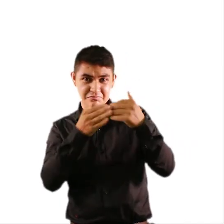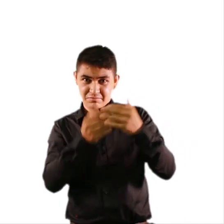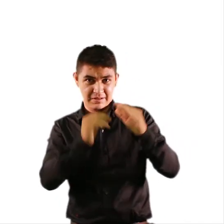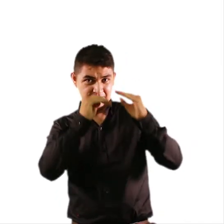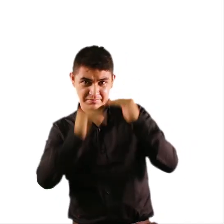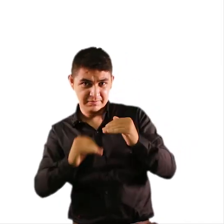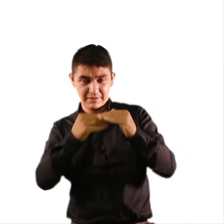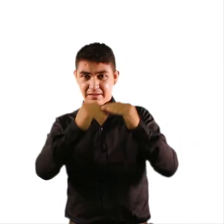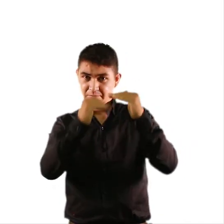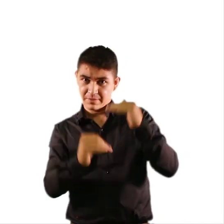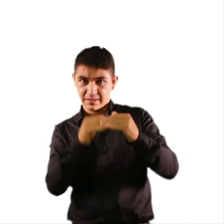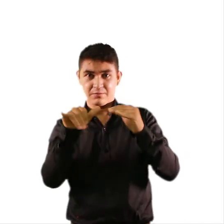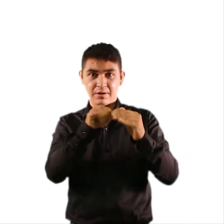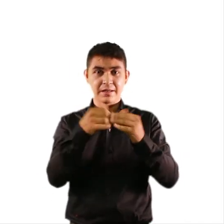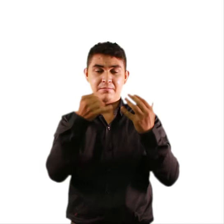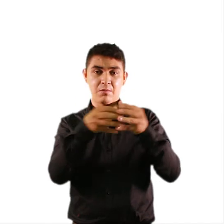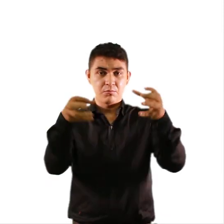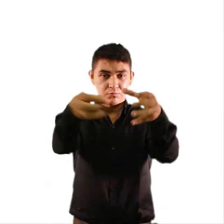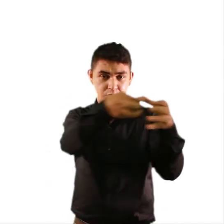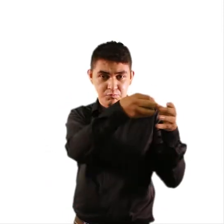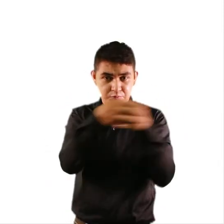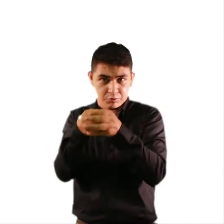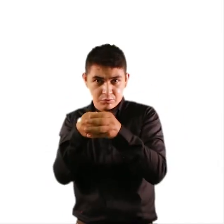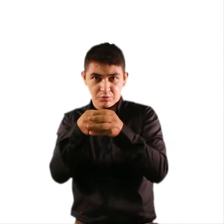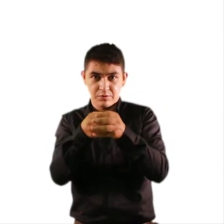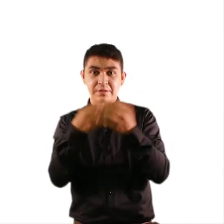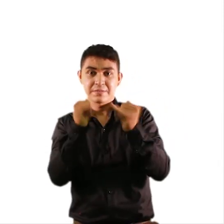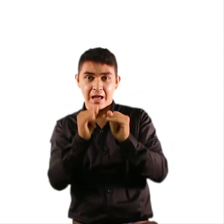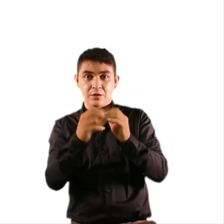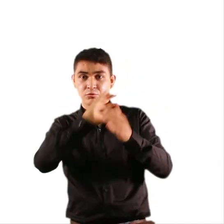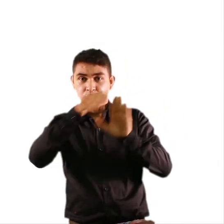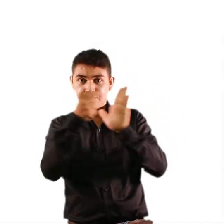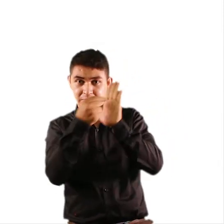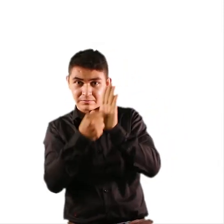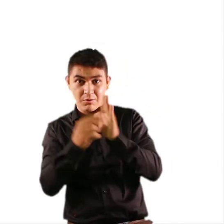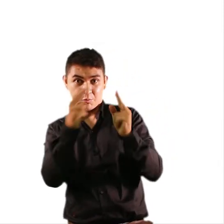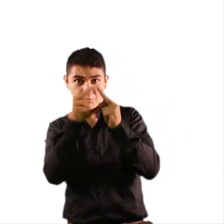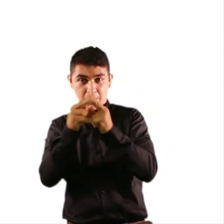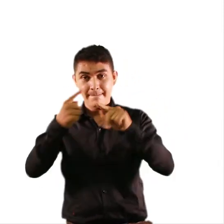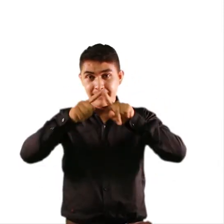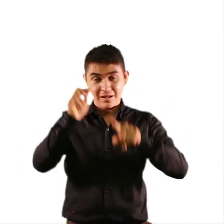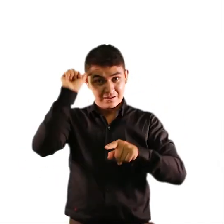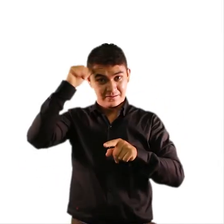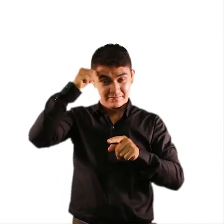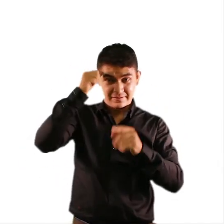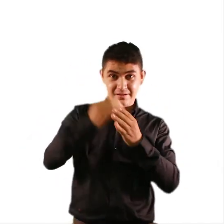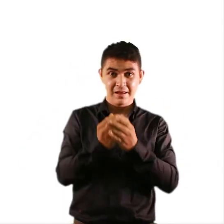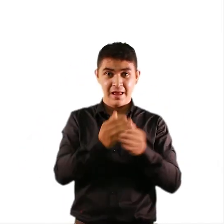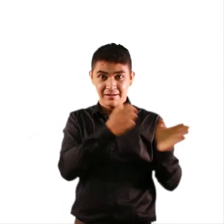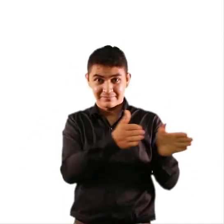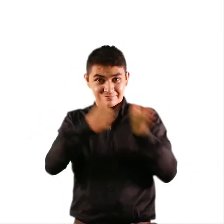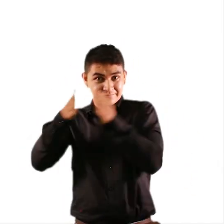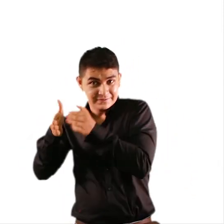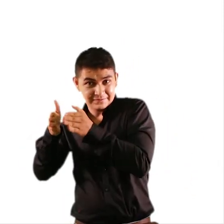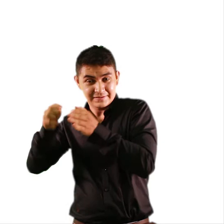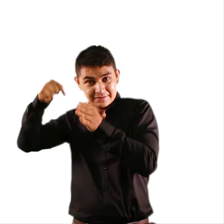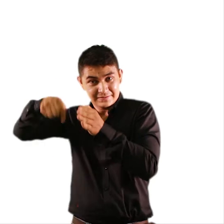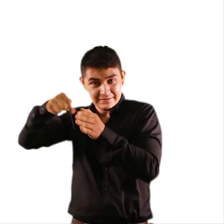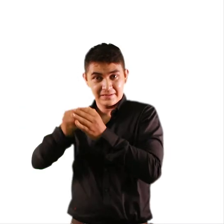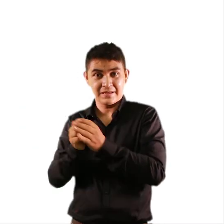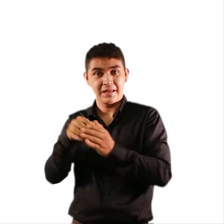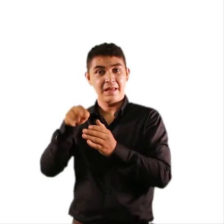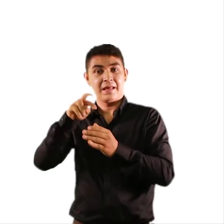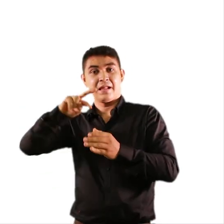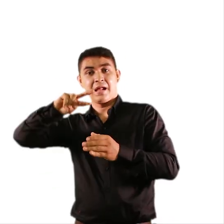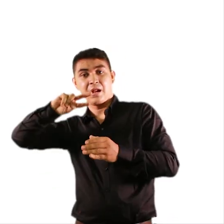los datos conocidos. Pero recuerden, al pasar de un lado del igual